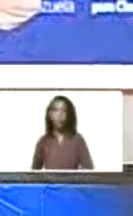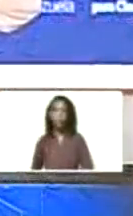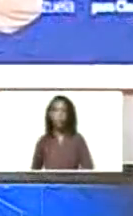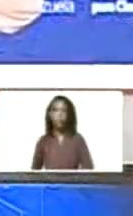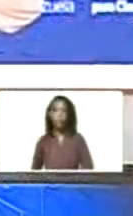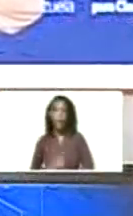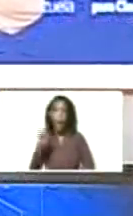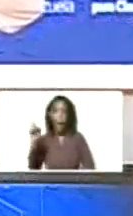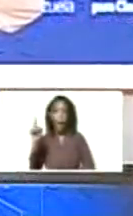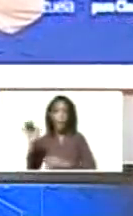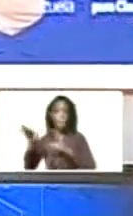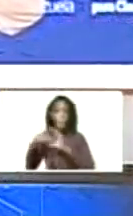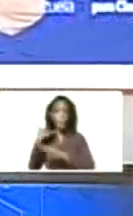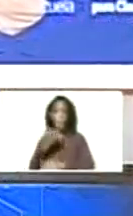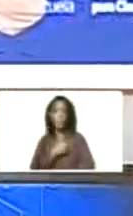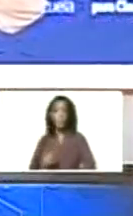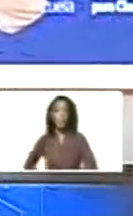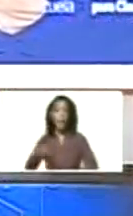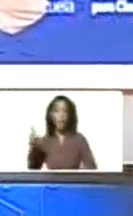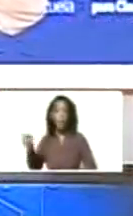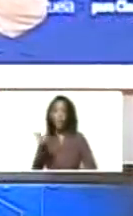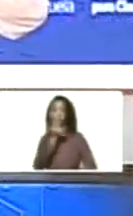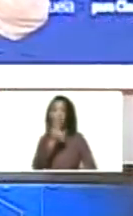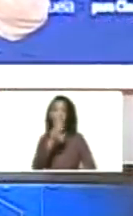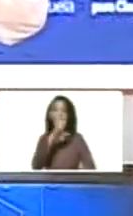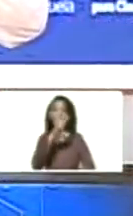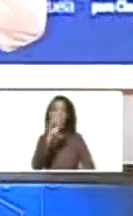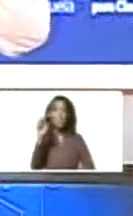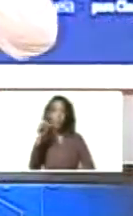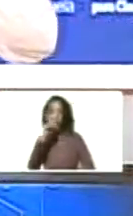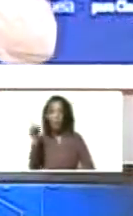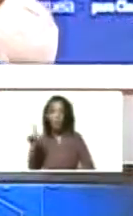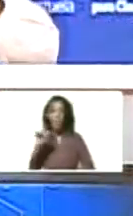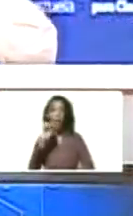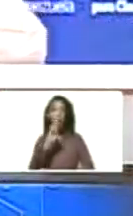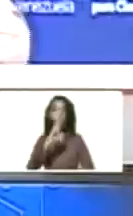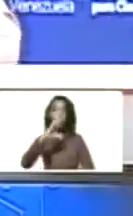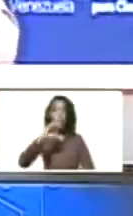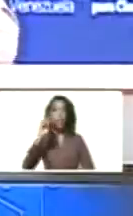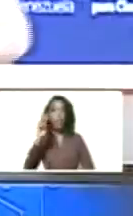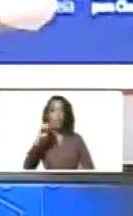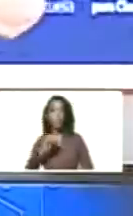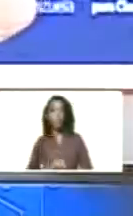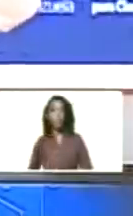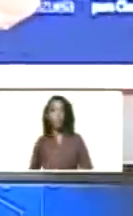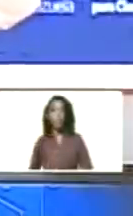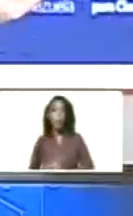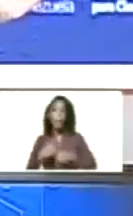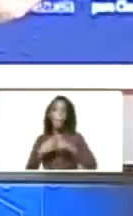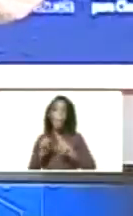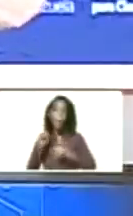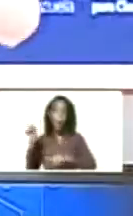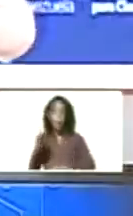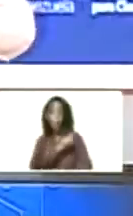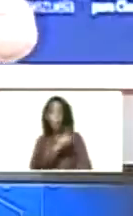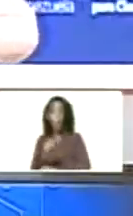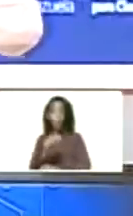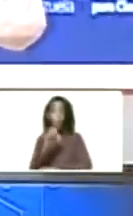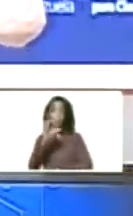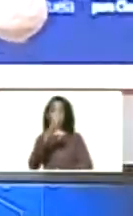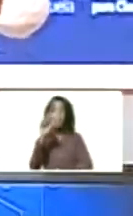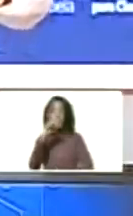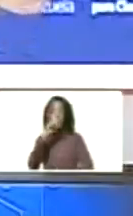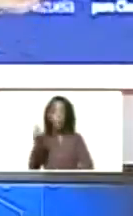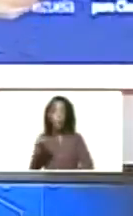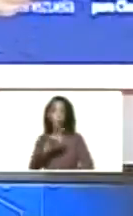Él me escribió, presidente, es un error conmemorar los 300 años de la Universidad Central de Venezuela. Pero está cumpliendo 300 años la